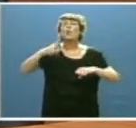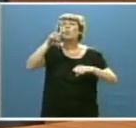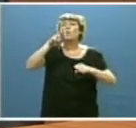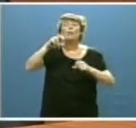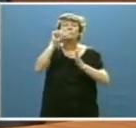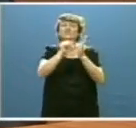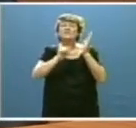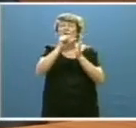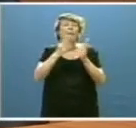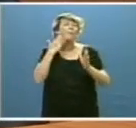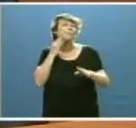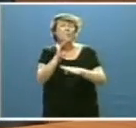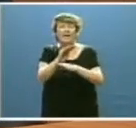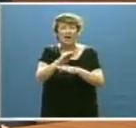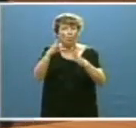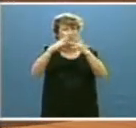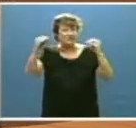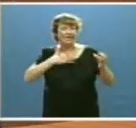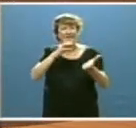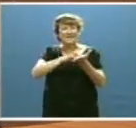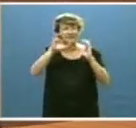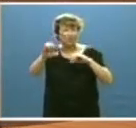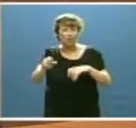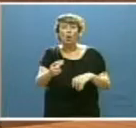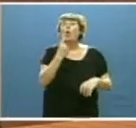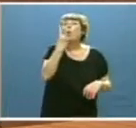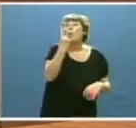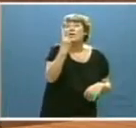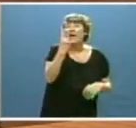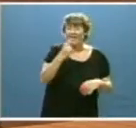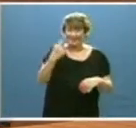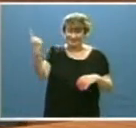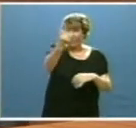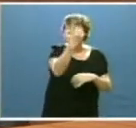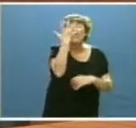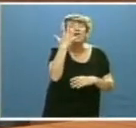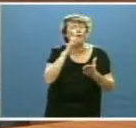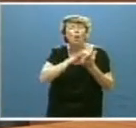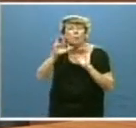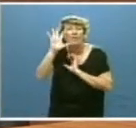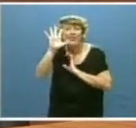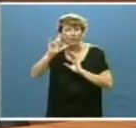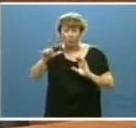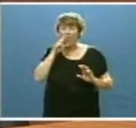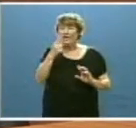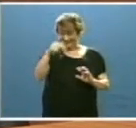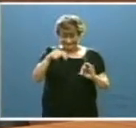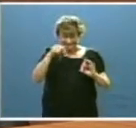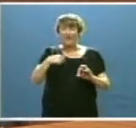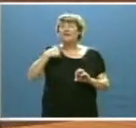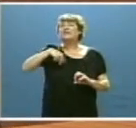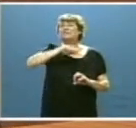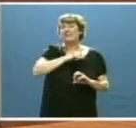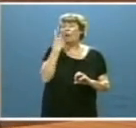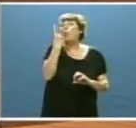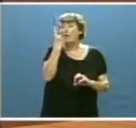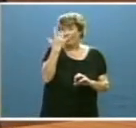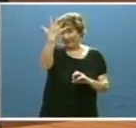universitarias de castilla y león' una de las solo cinco comunidades que cuentan con apoyos significativos de esta índole